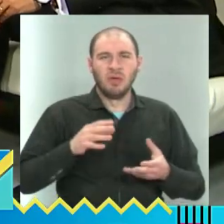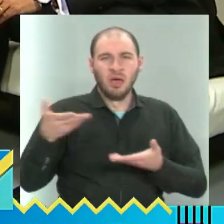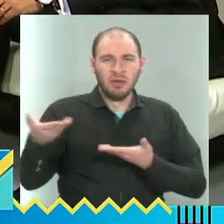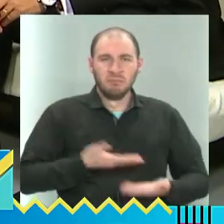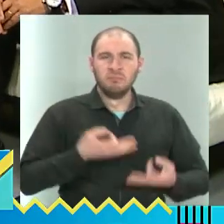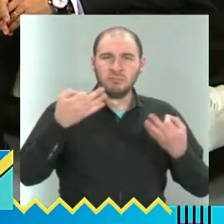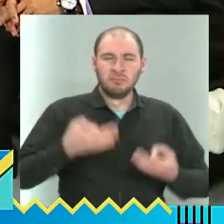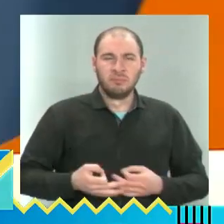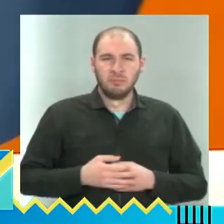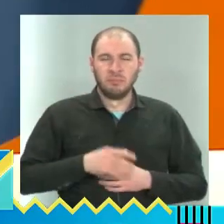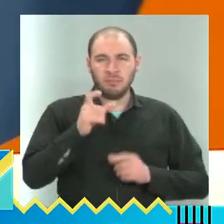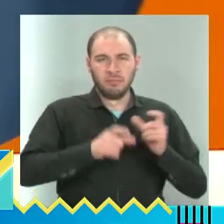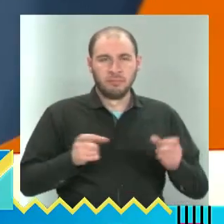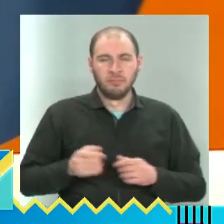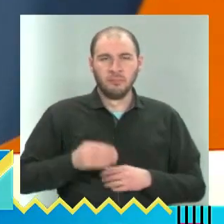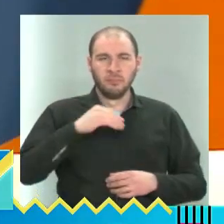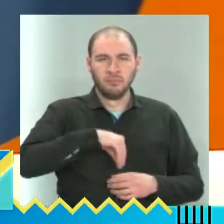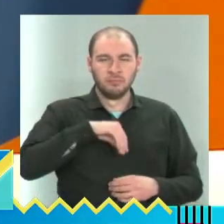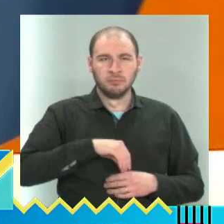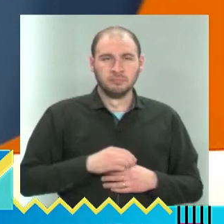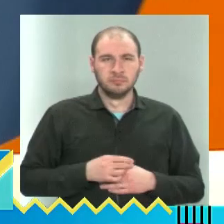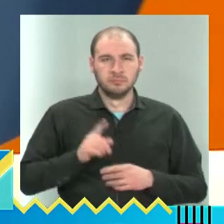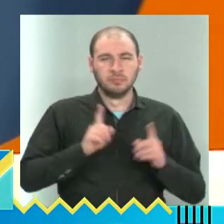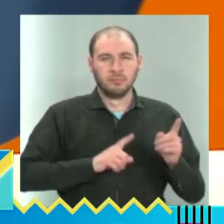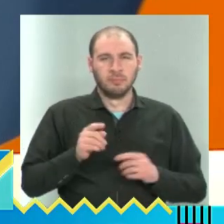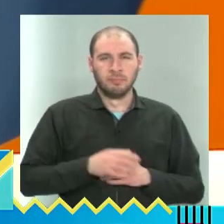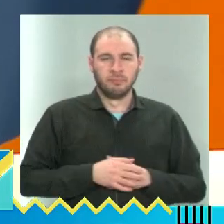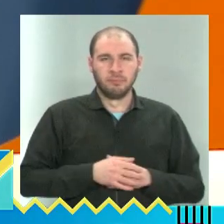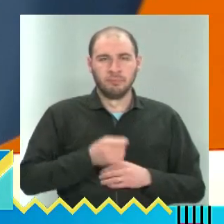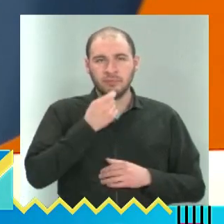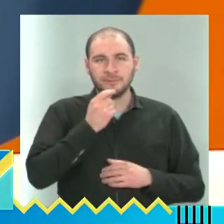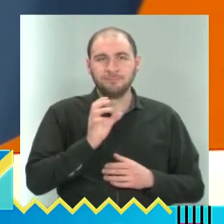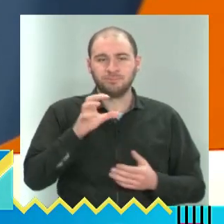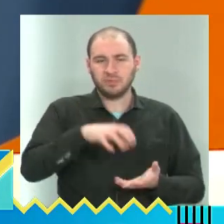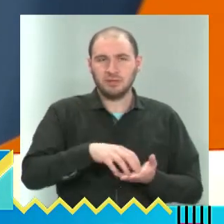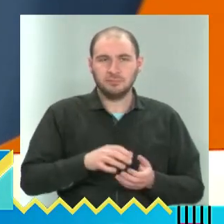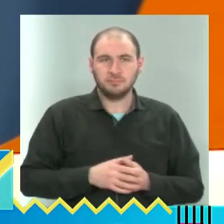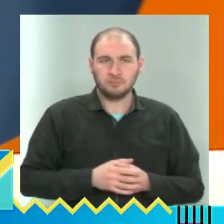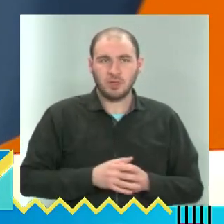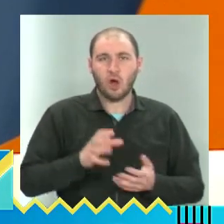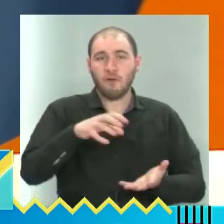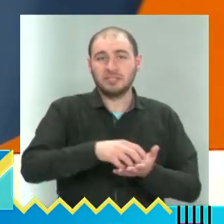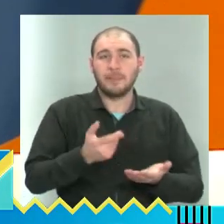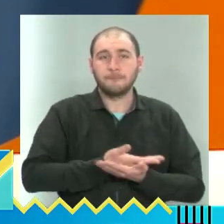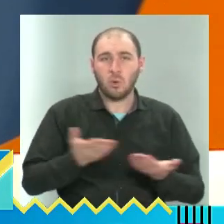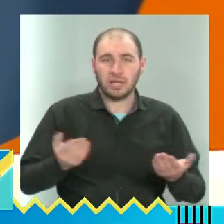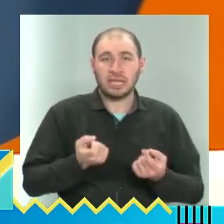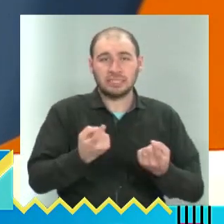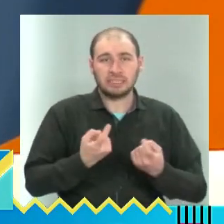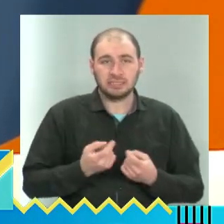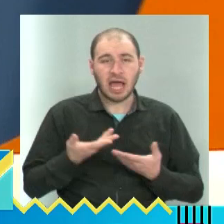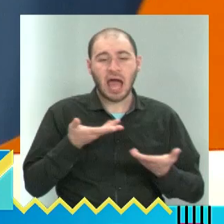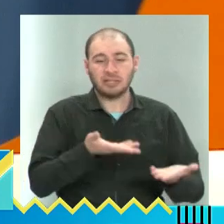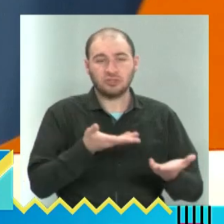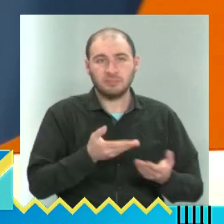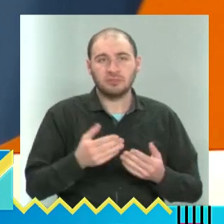recepción de las personas que son víctimas y que por ahí logran llegar hasta una sede de alguna oficina pública y necesitan